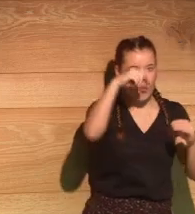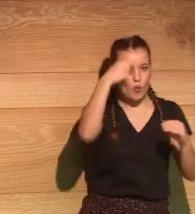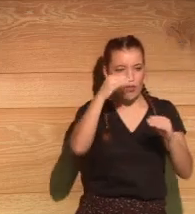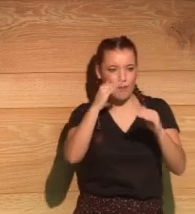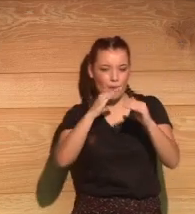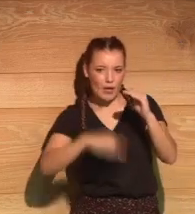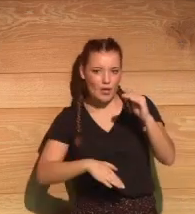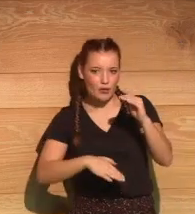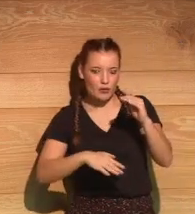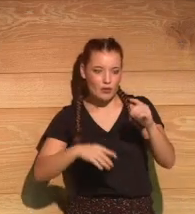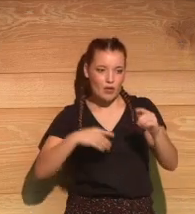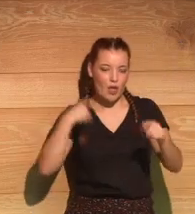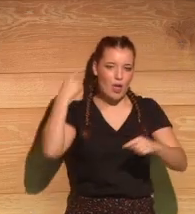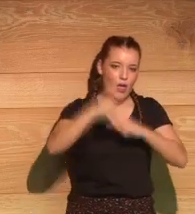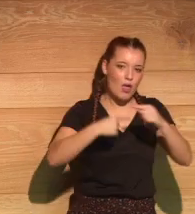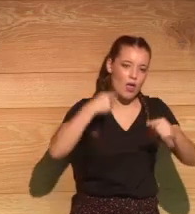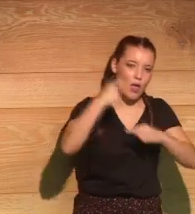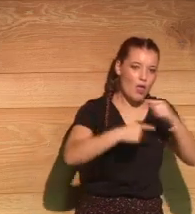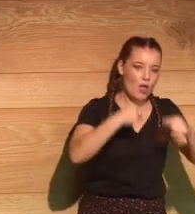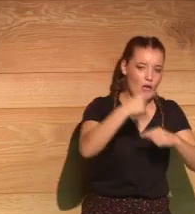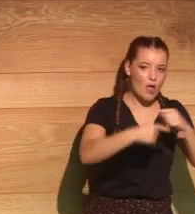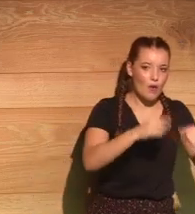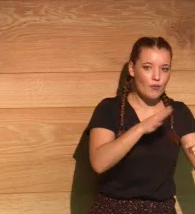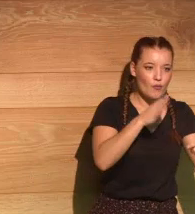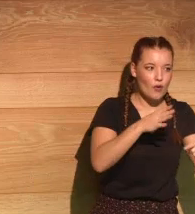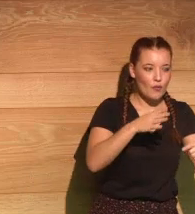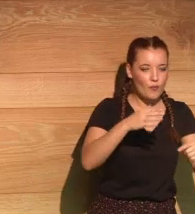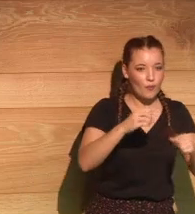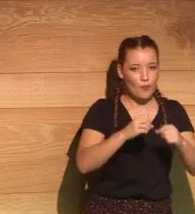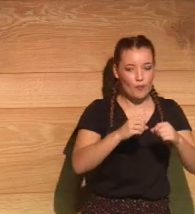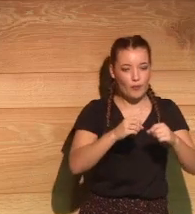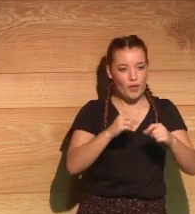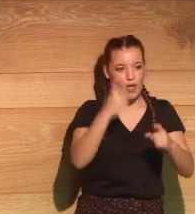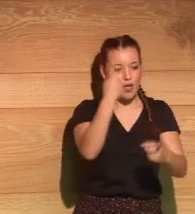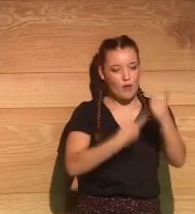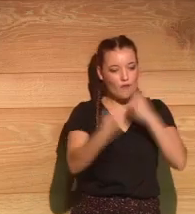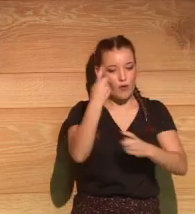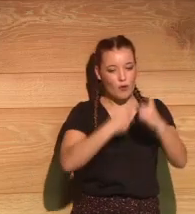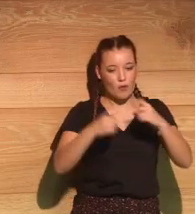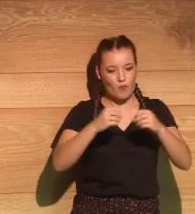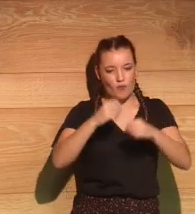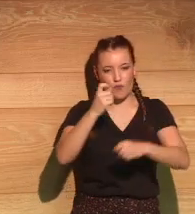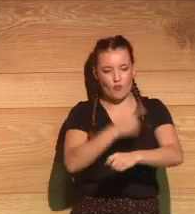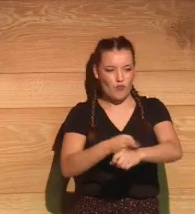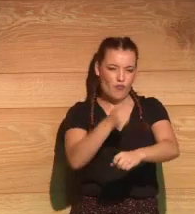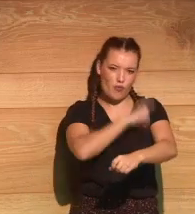año tras año a causa de este boom de información, que en realidad